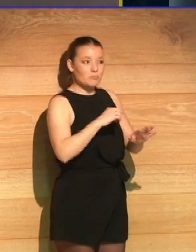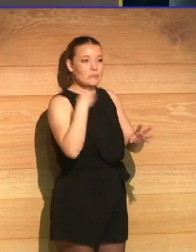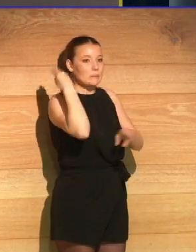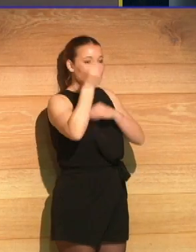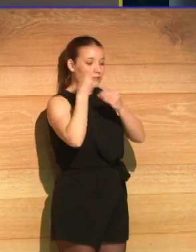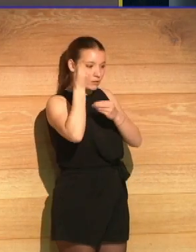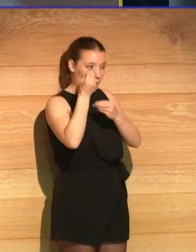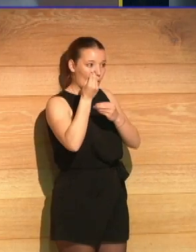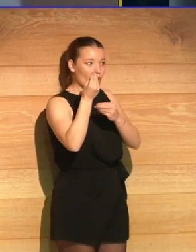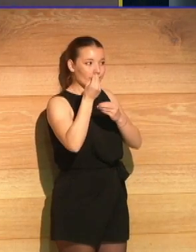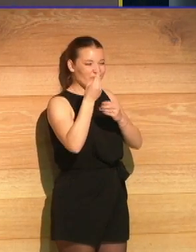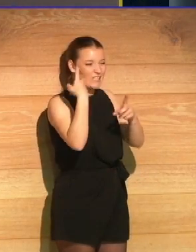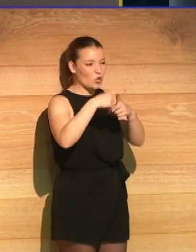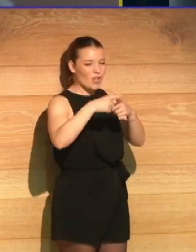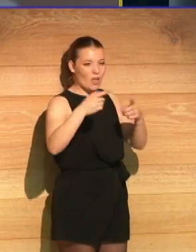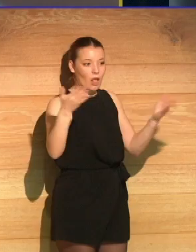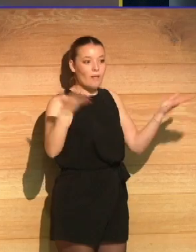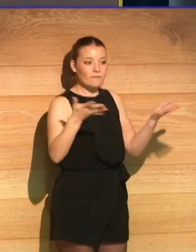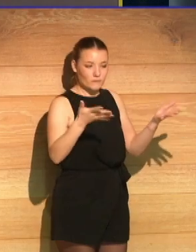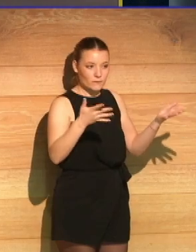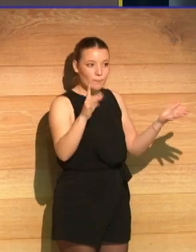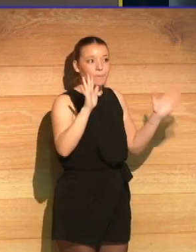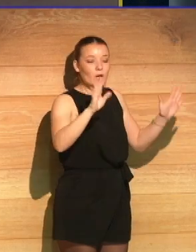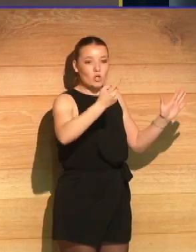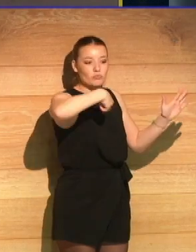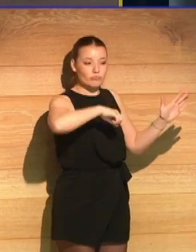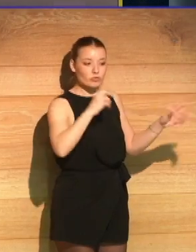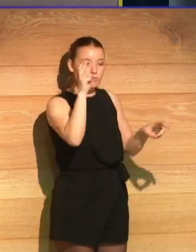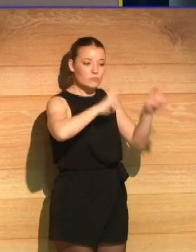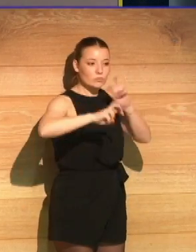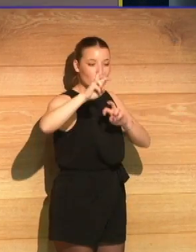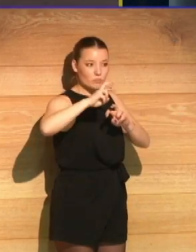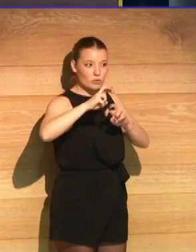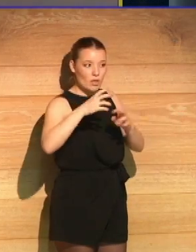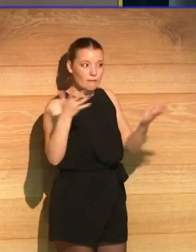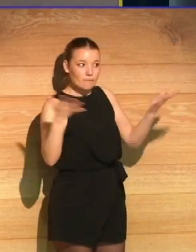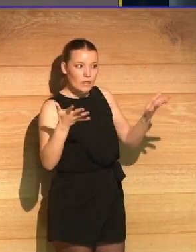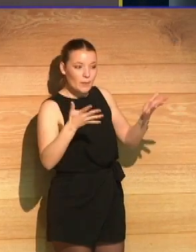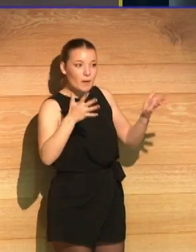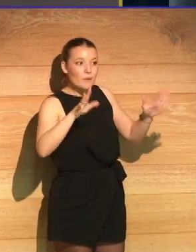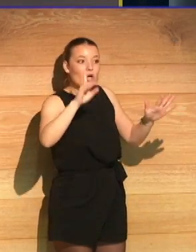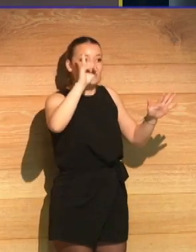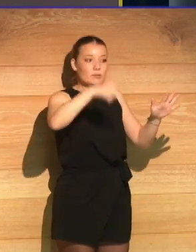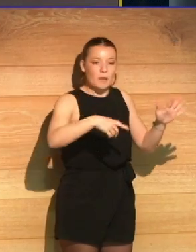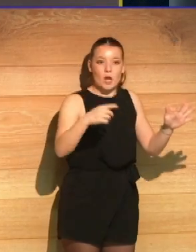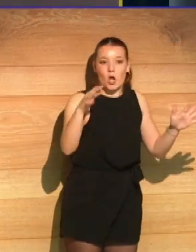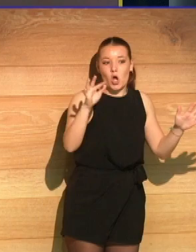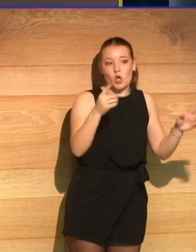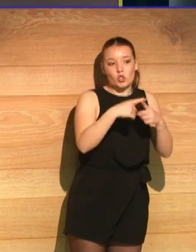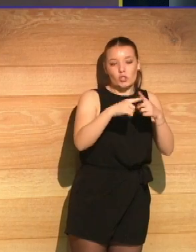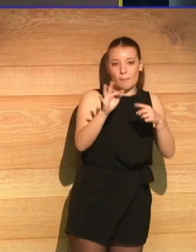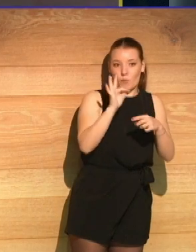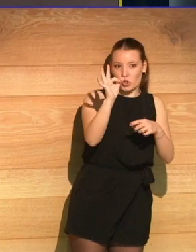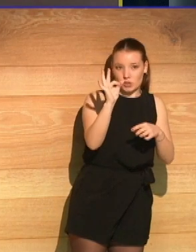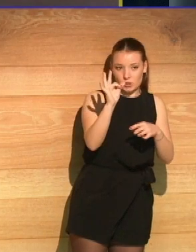súper graves, pero siempre estamos buscando lo grave y el positivo y las opciones en la obra en